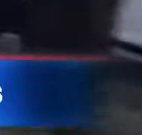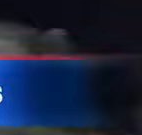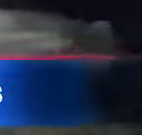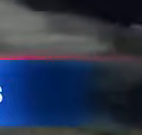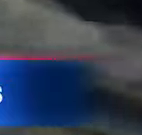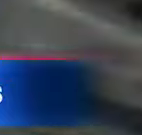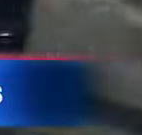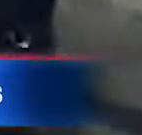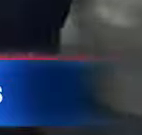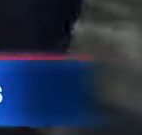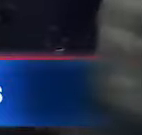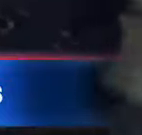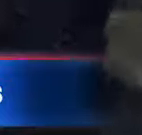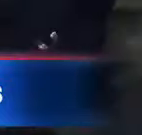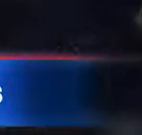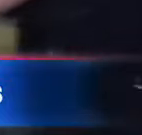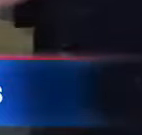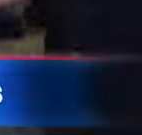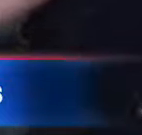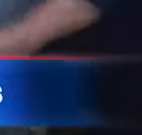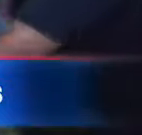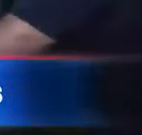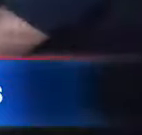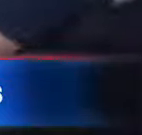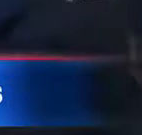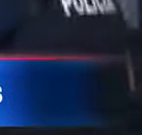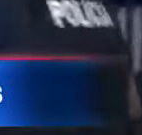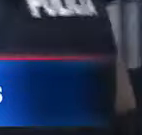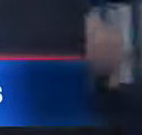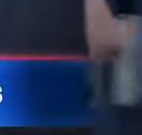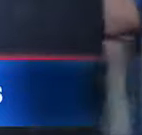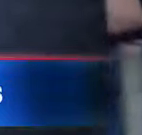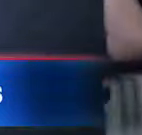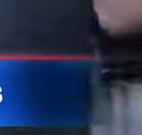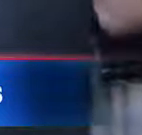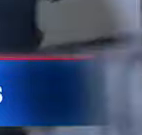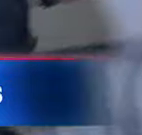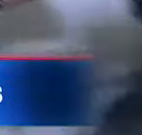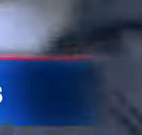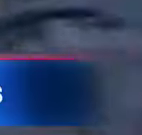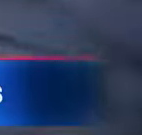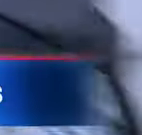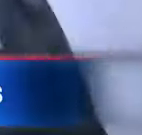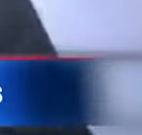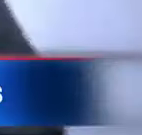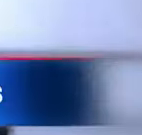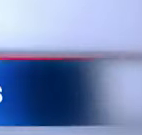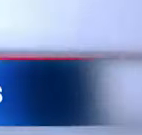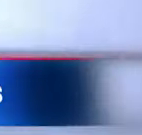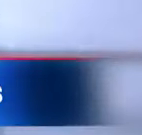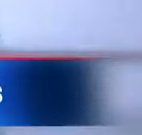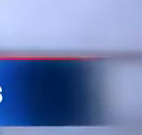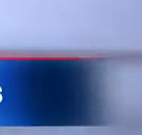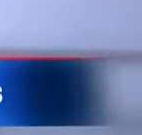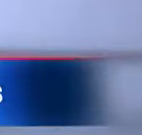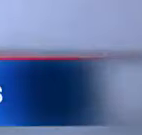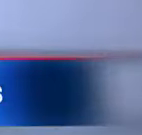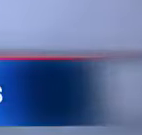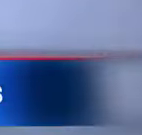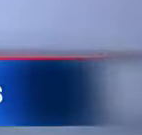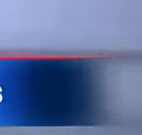Metástasis, dio paso para que se solicite hora y fecha para vincular a 13 personas más a este proceso